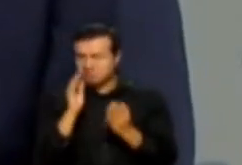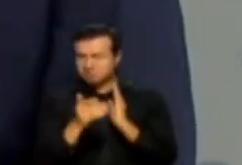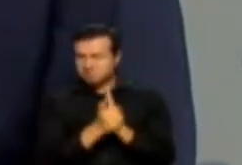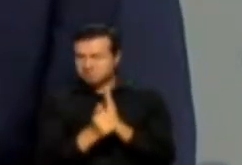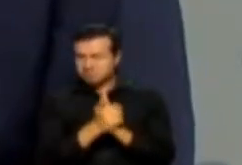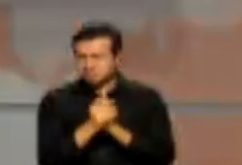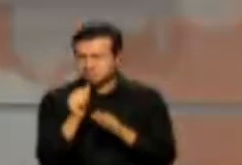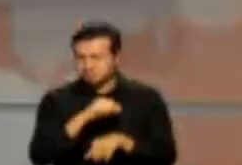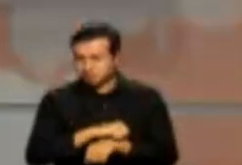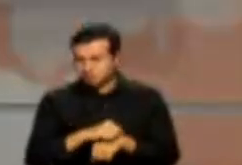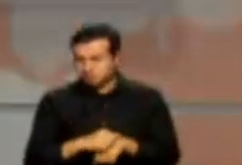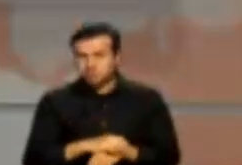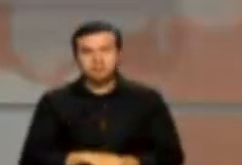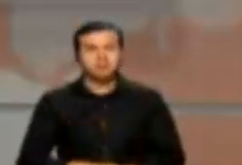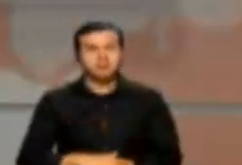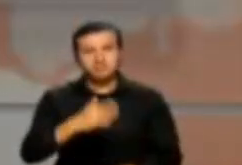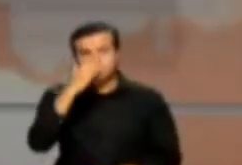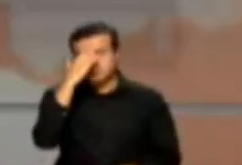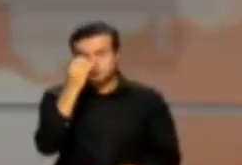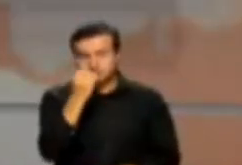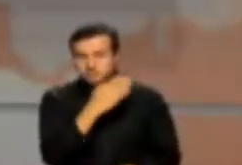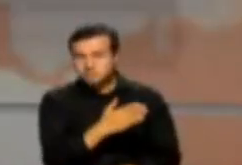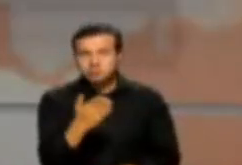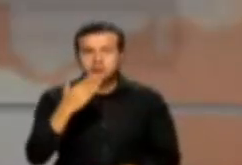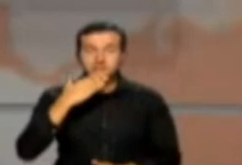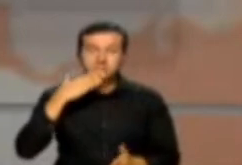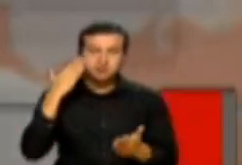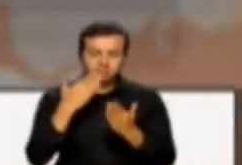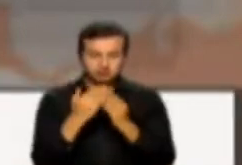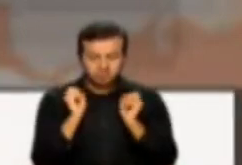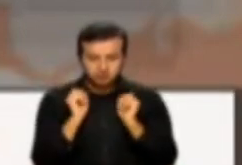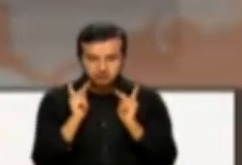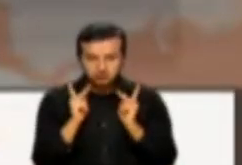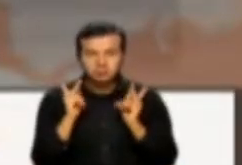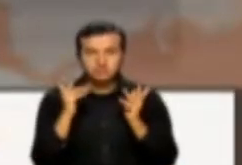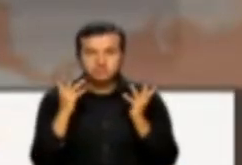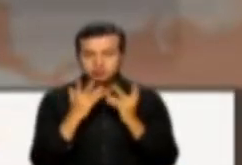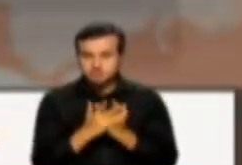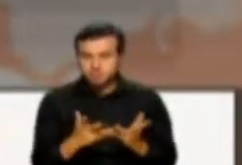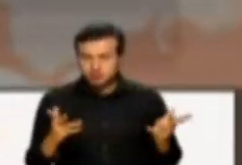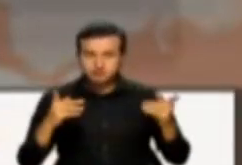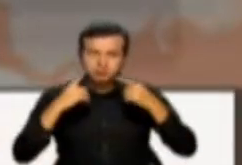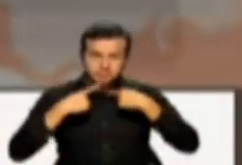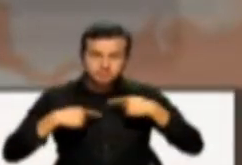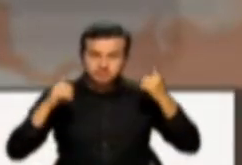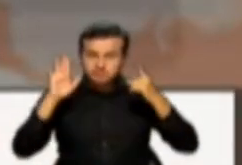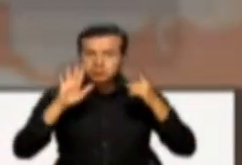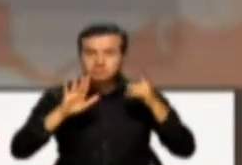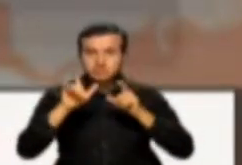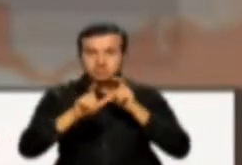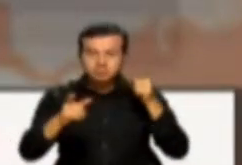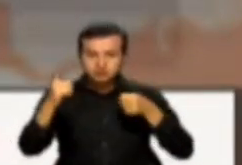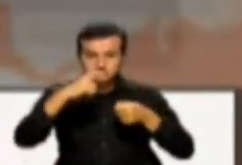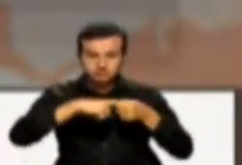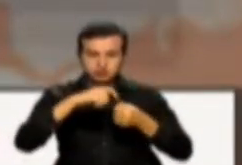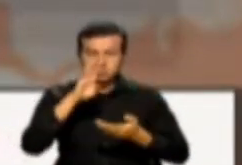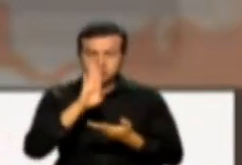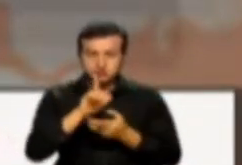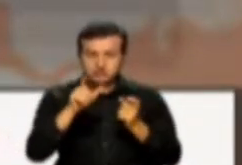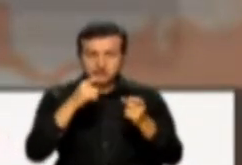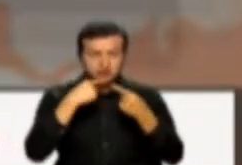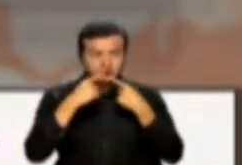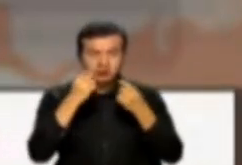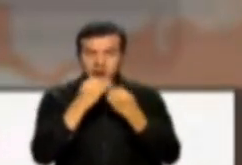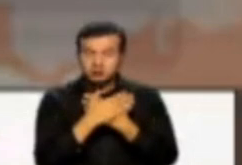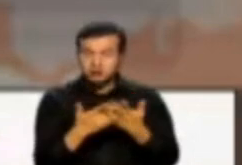capacidad de hacerlo buenos dias eduardo gracias por la oportunidad la oportunidad de decirle a todos nuestros afiliados el instituto ecuatoriano de seguridad